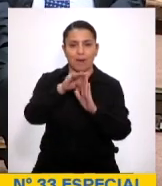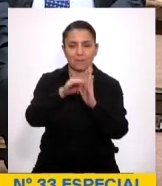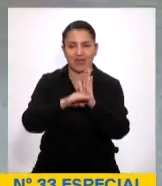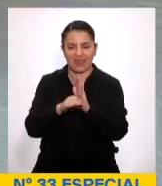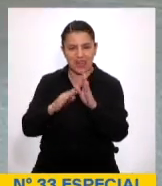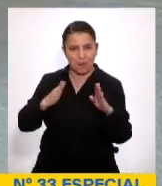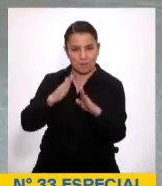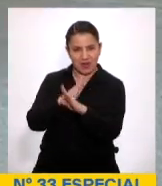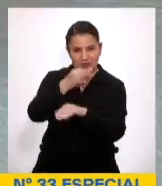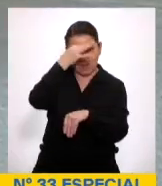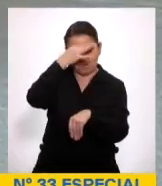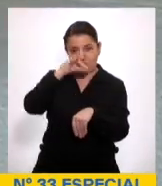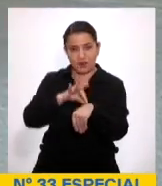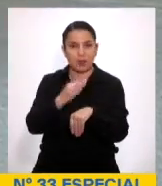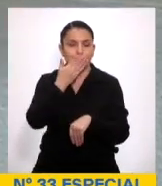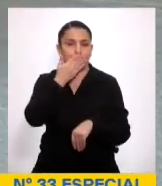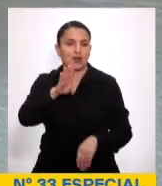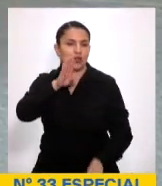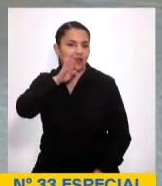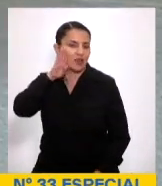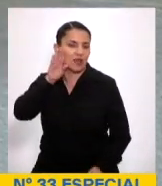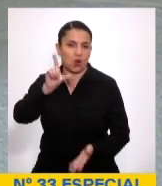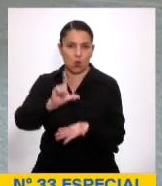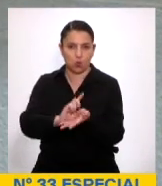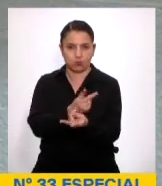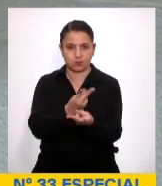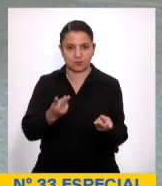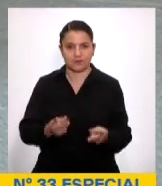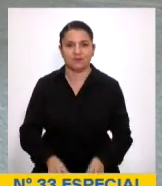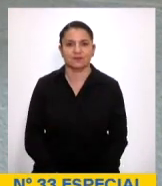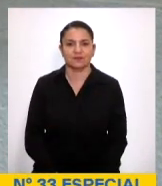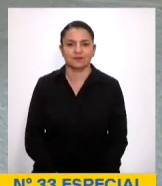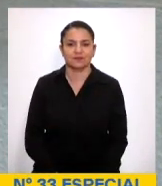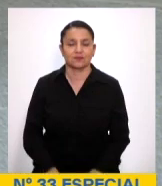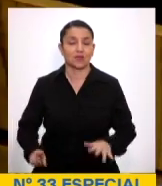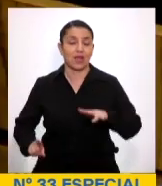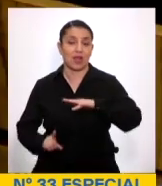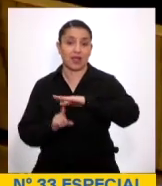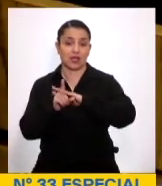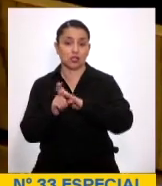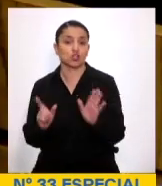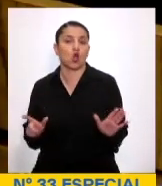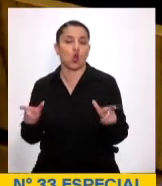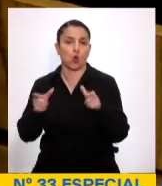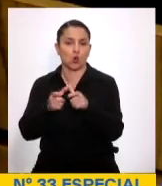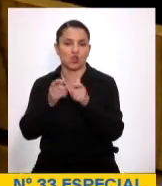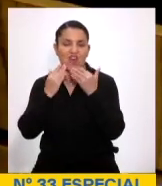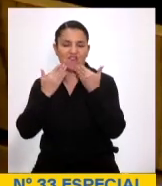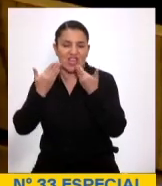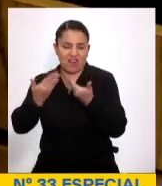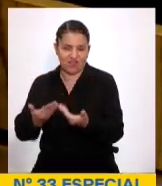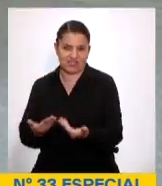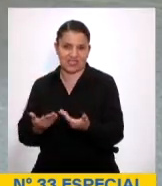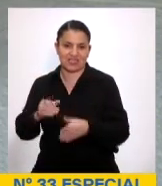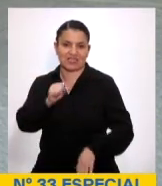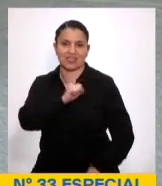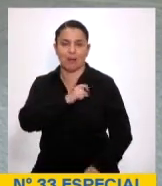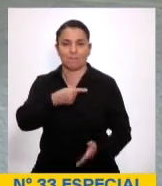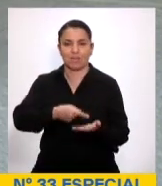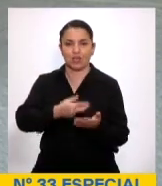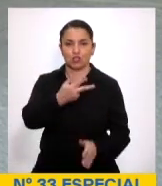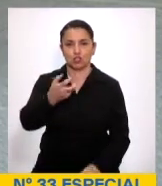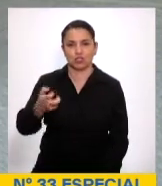enfermedades y mejorar la higiene en espacios públicos la creación de la junta de beneficiencia de Santiago en 1834